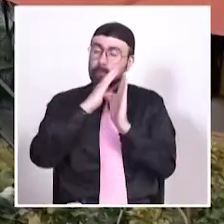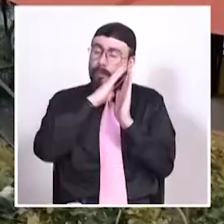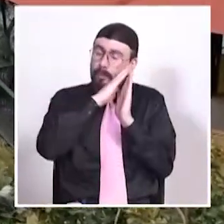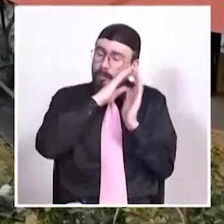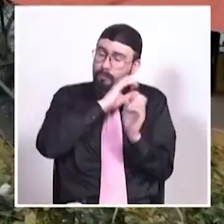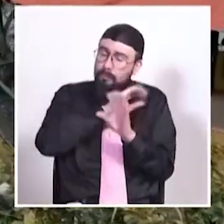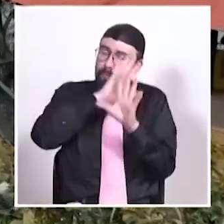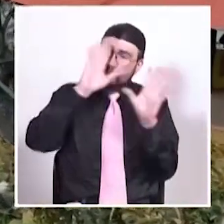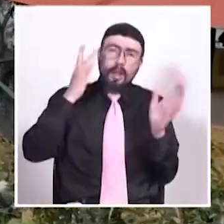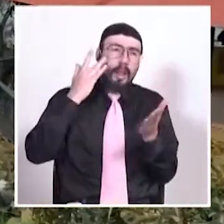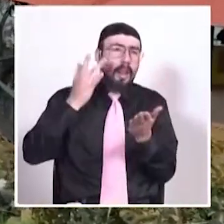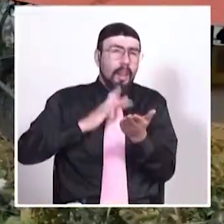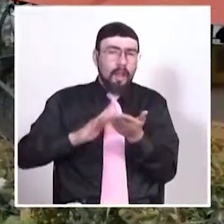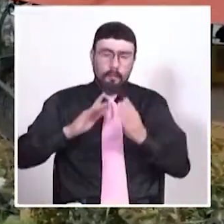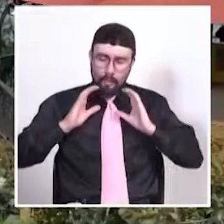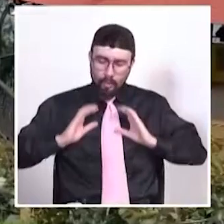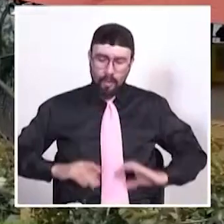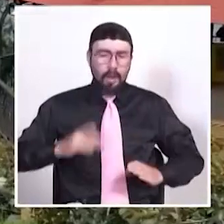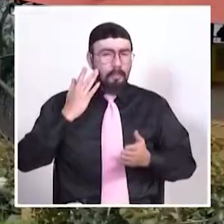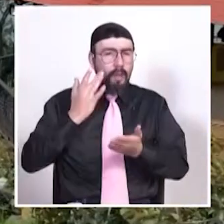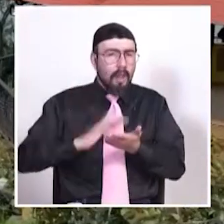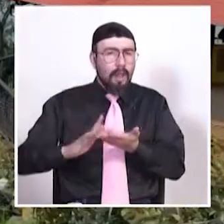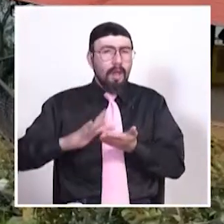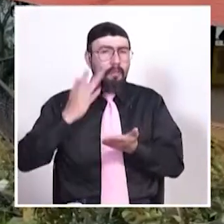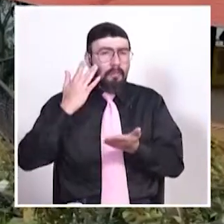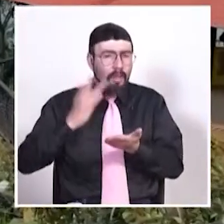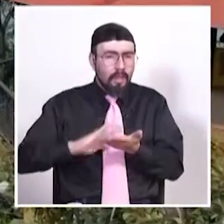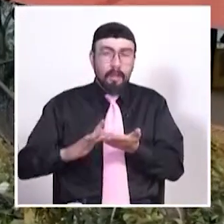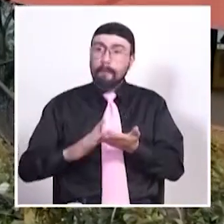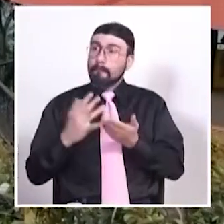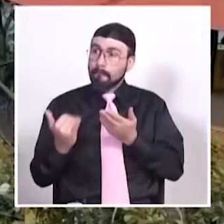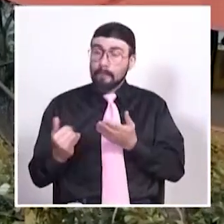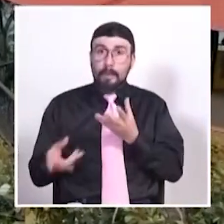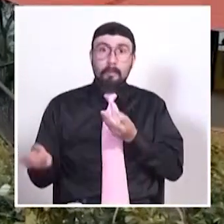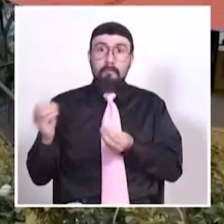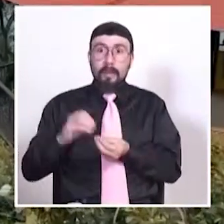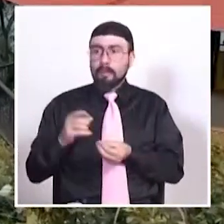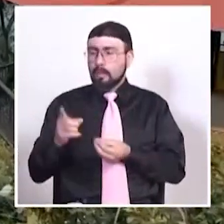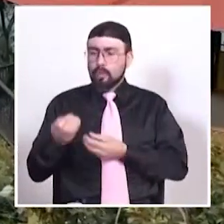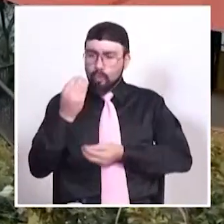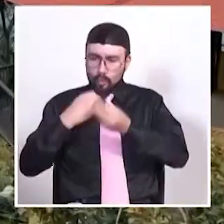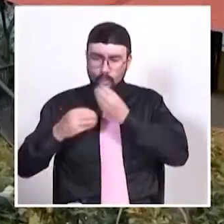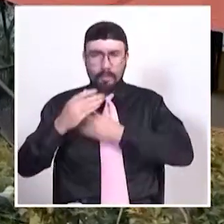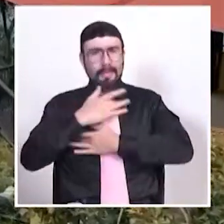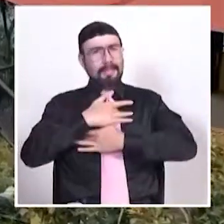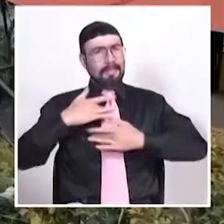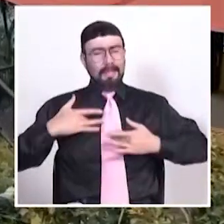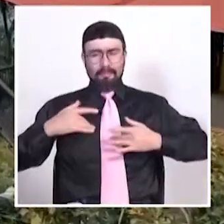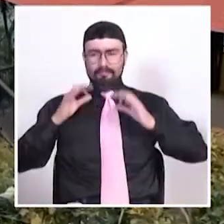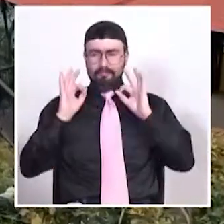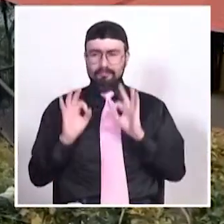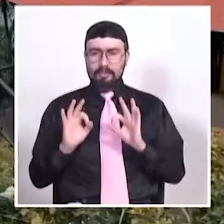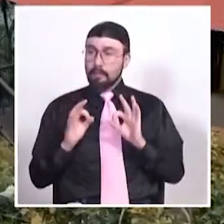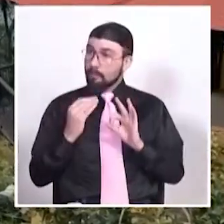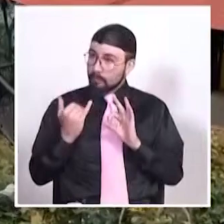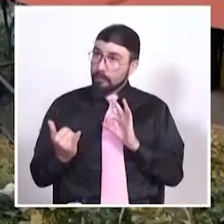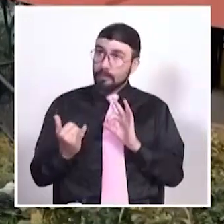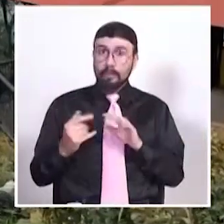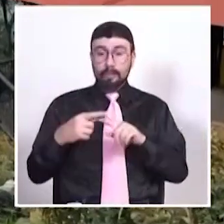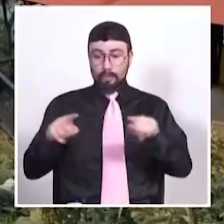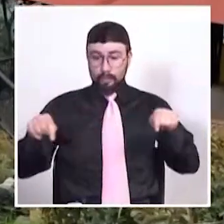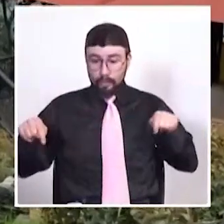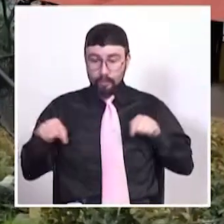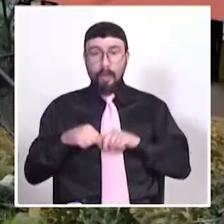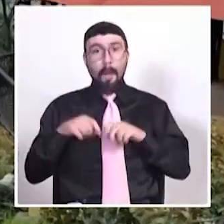mantener desintoxicado nuestro cuerpo, además de una excelente comida saludable. Acá es un sitio para que